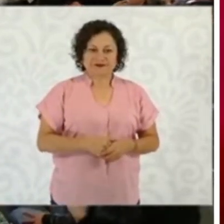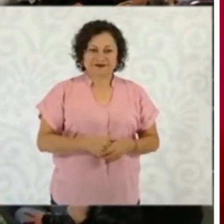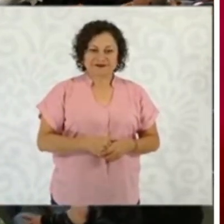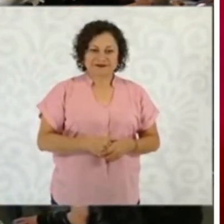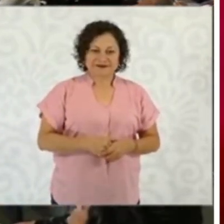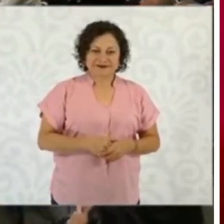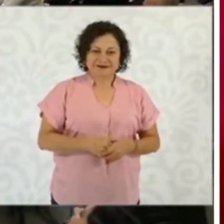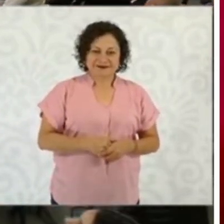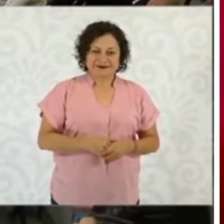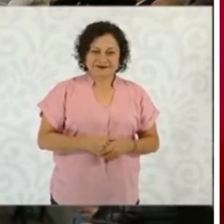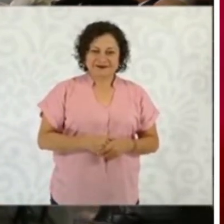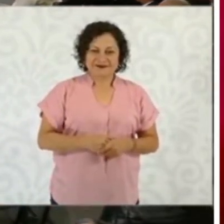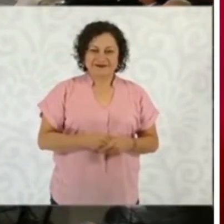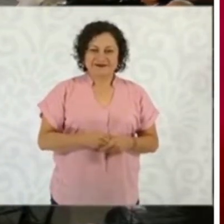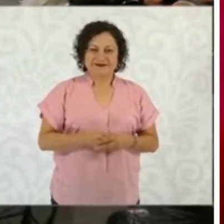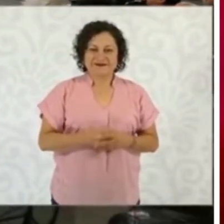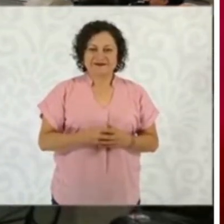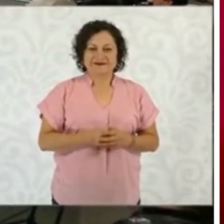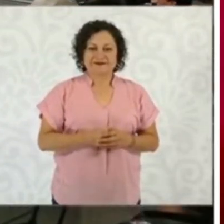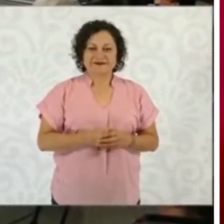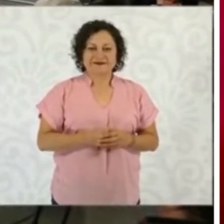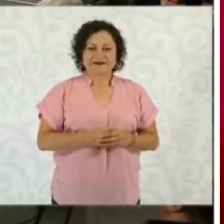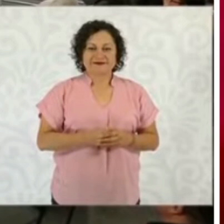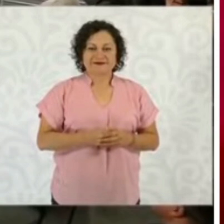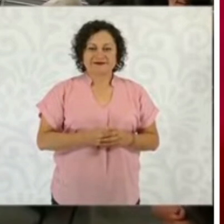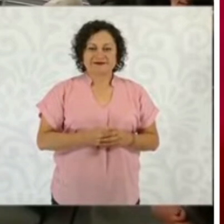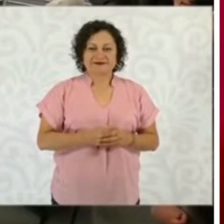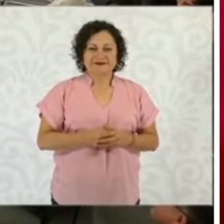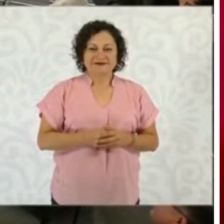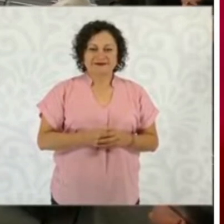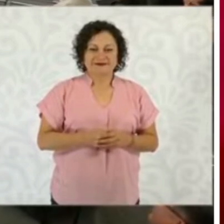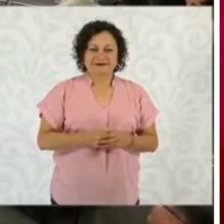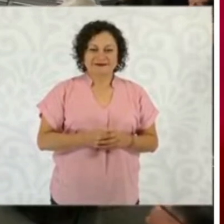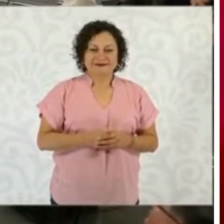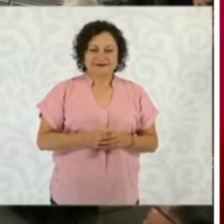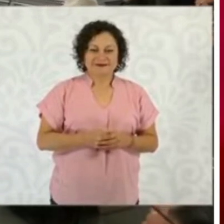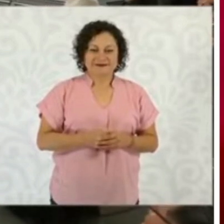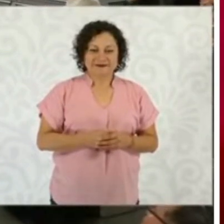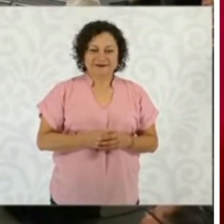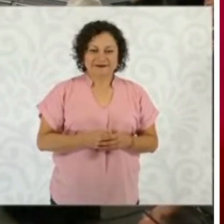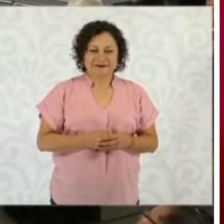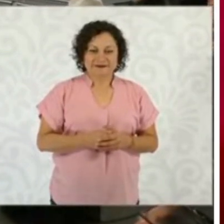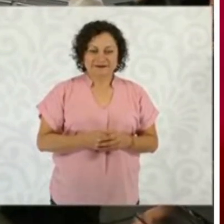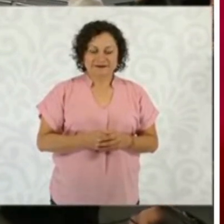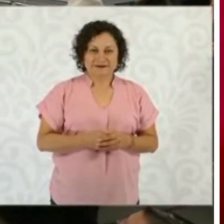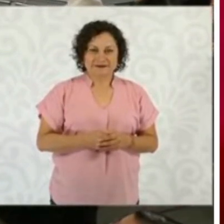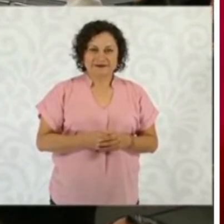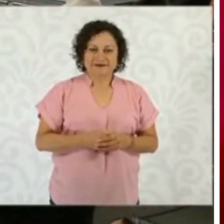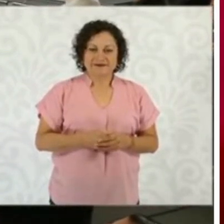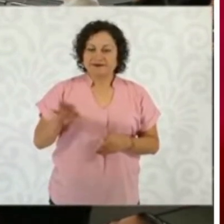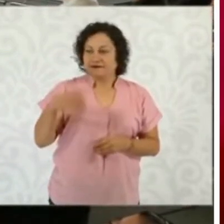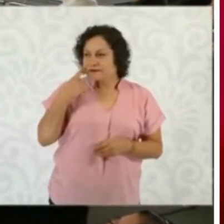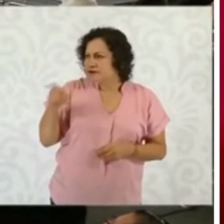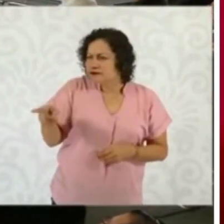A ver, soy plática. ¿Cómo no? A ver, platica, Zoe, ¿con cuántos iba? ¿Dónde trabajaba